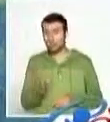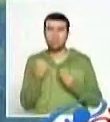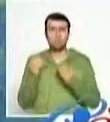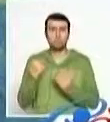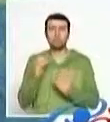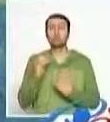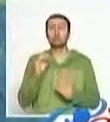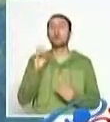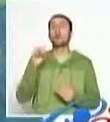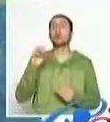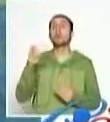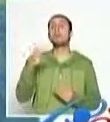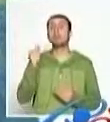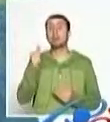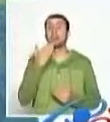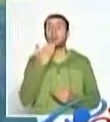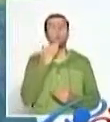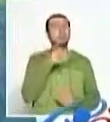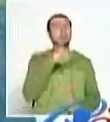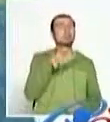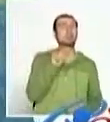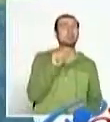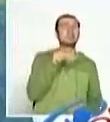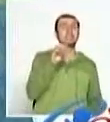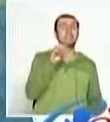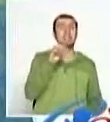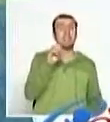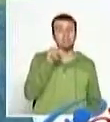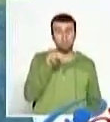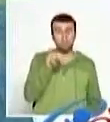como el salmón, uh-huh. ¿cierto? Que tienen alto contenido